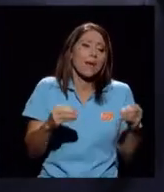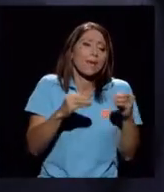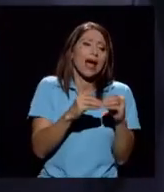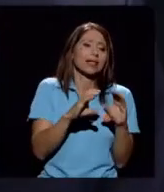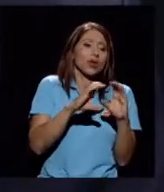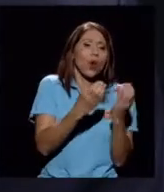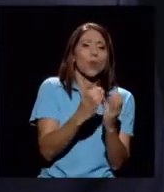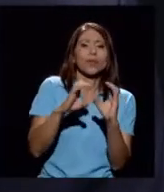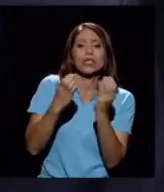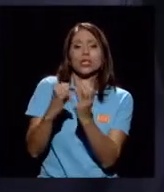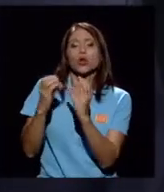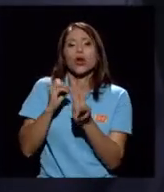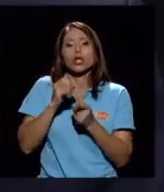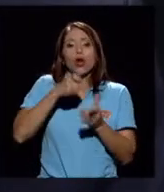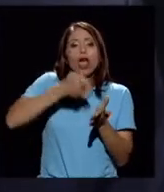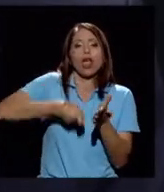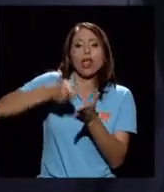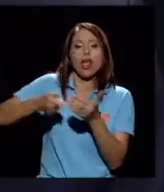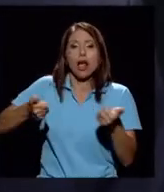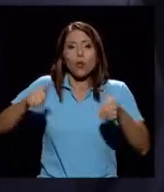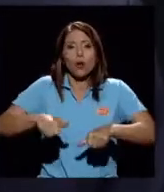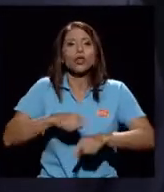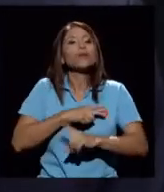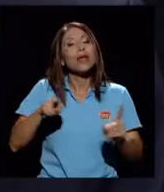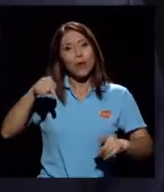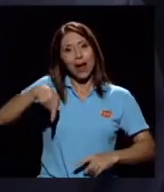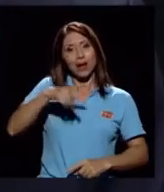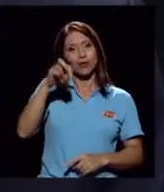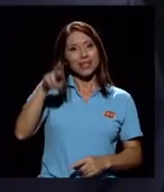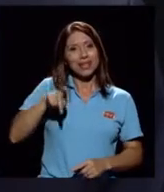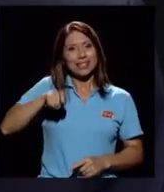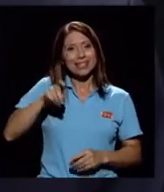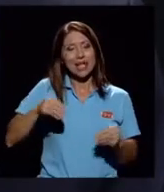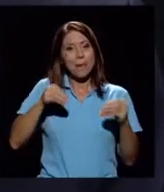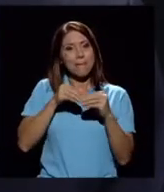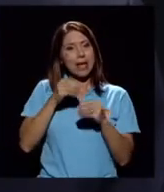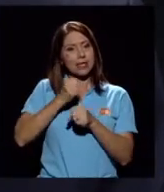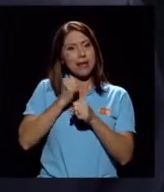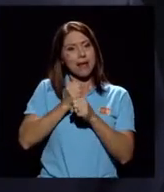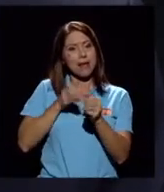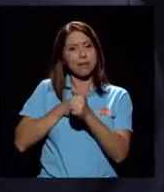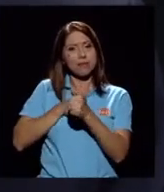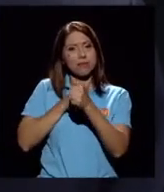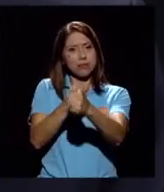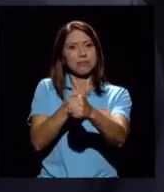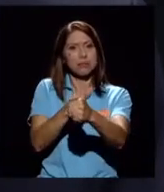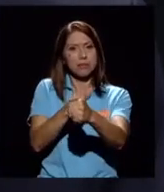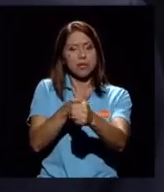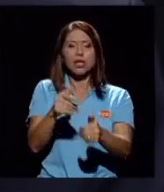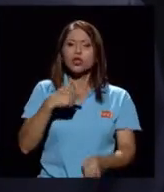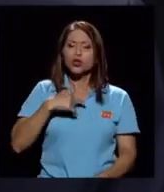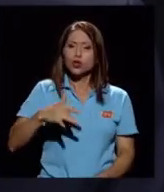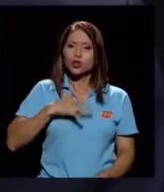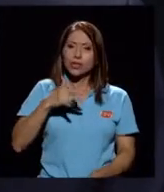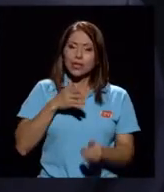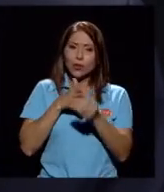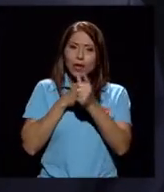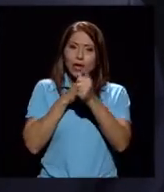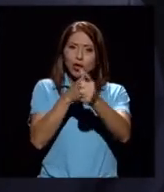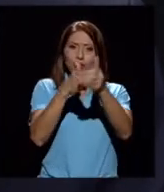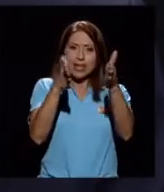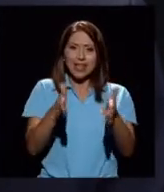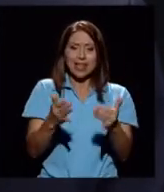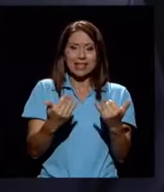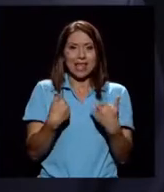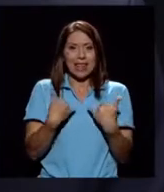acuerdos pero si se necesita más liderazgo si yo creo que es lo que sentido es que los líderes que